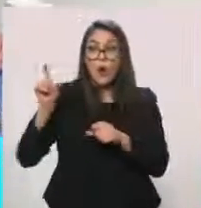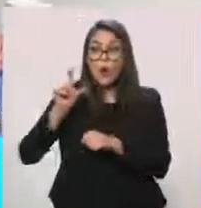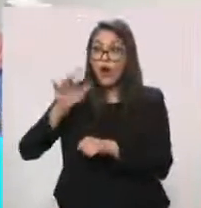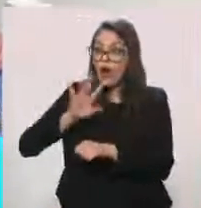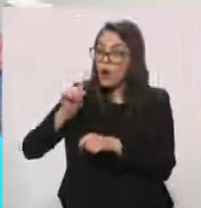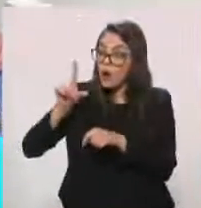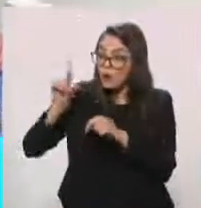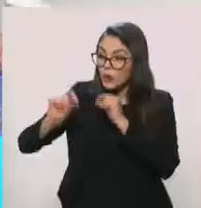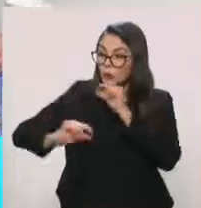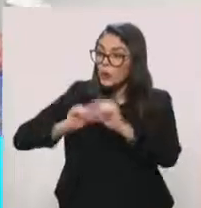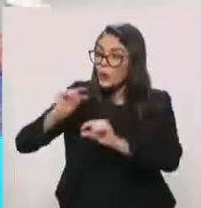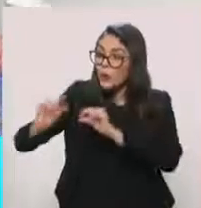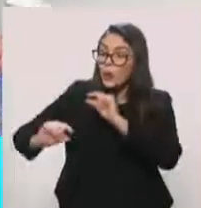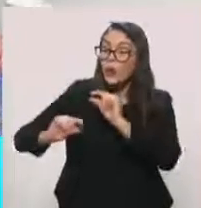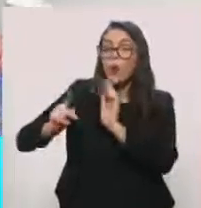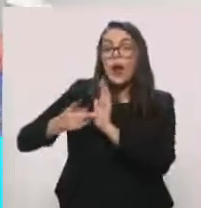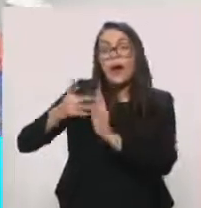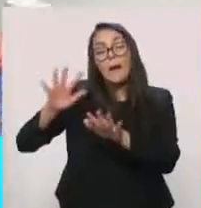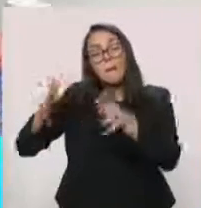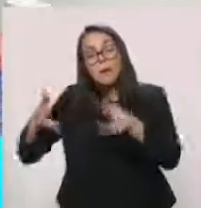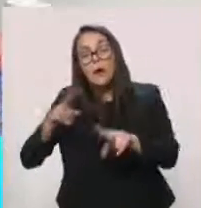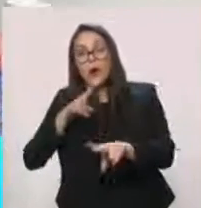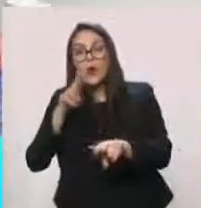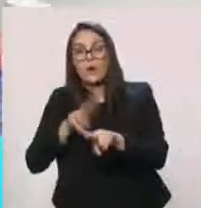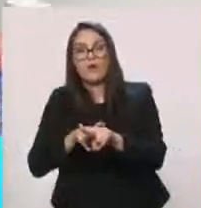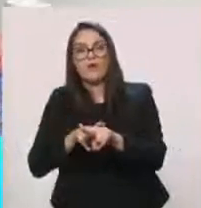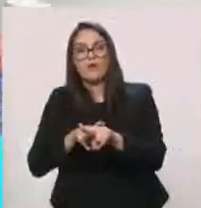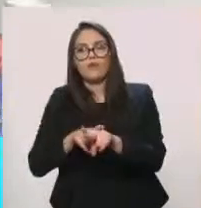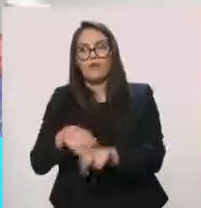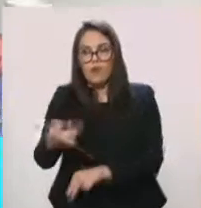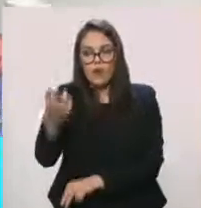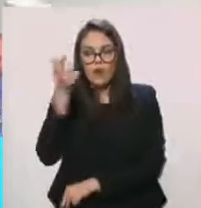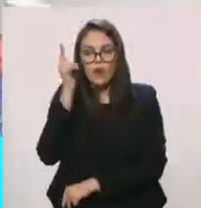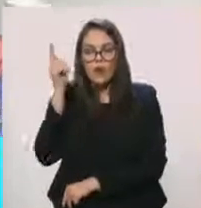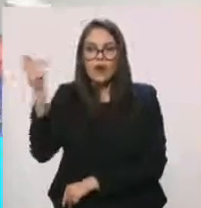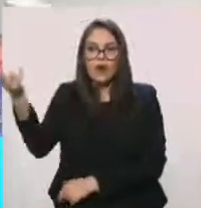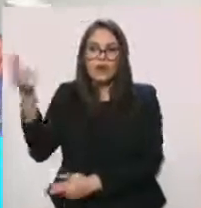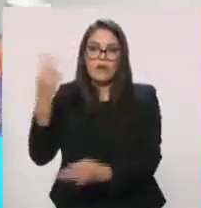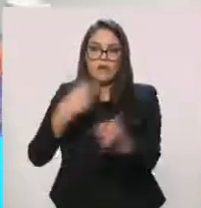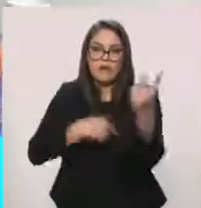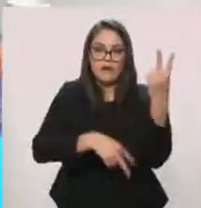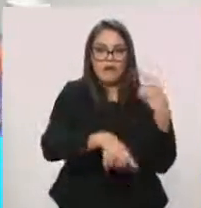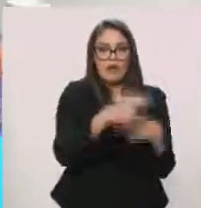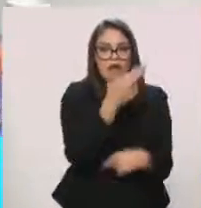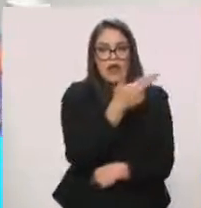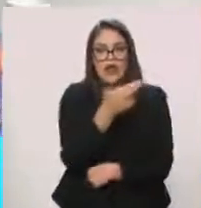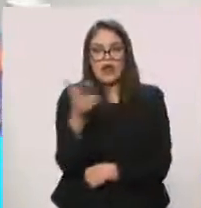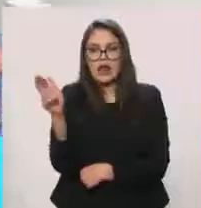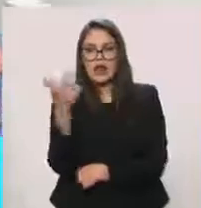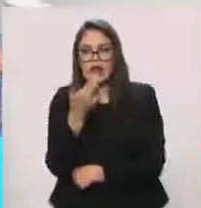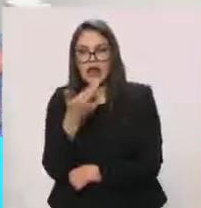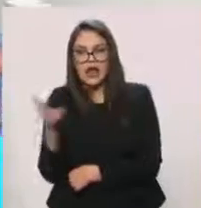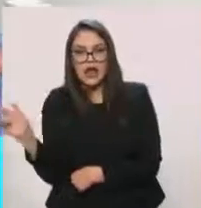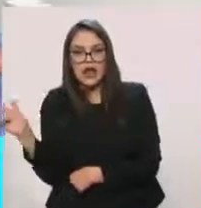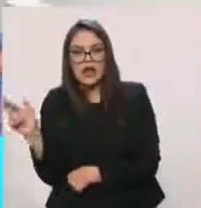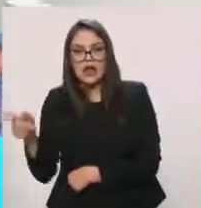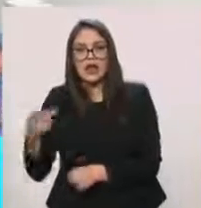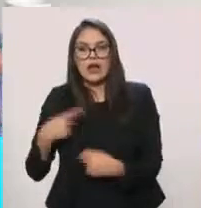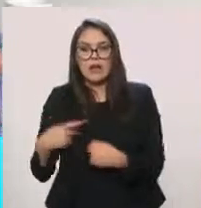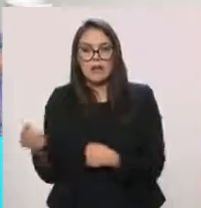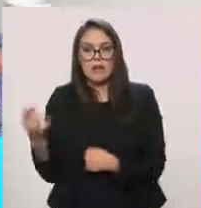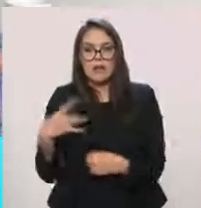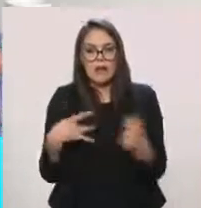una cierta normalidad, podamos tenerlos y recibirlos en los restaurantes para aquellos que generosamente nos han